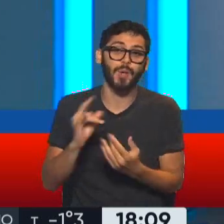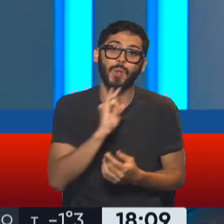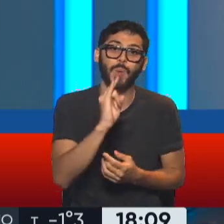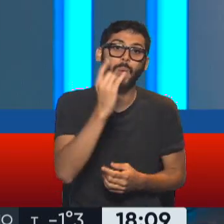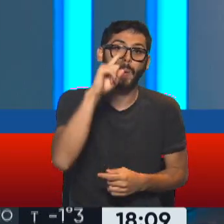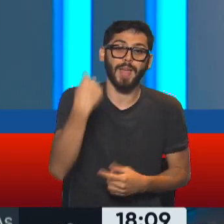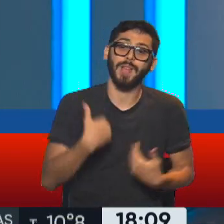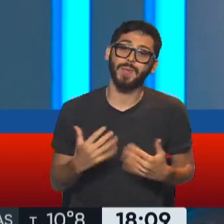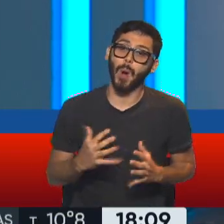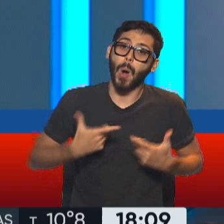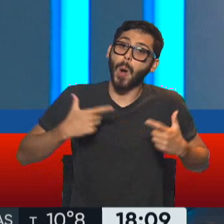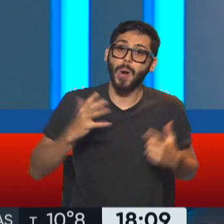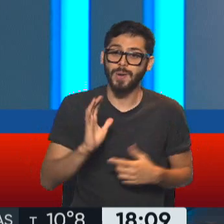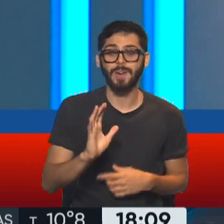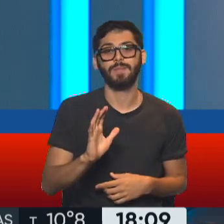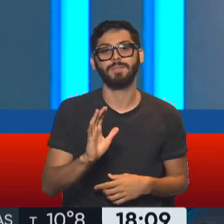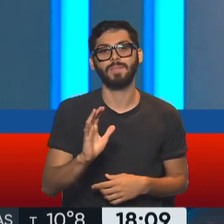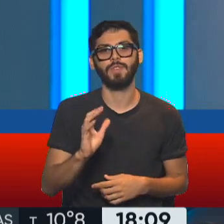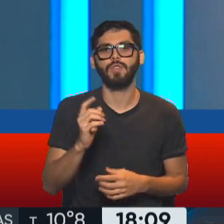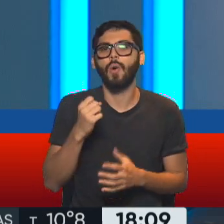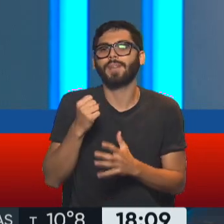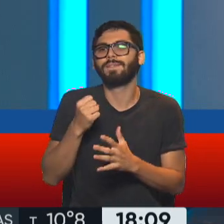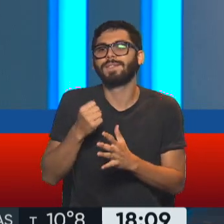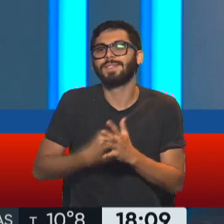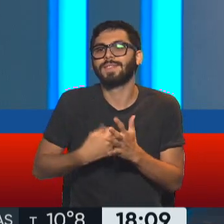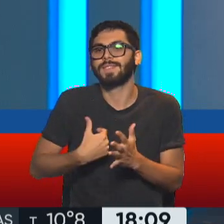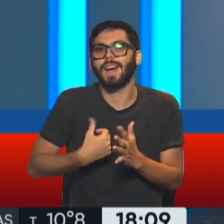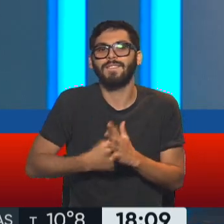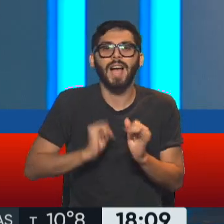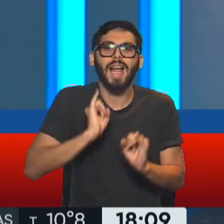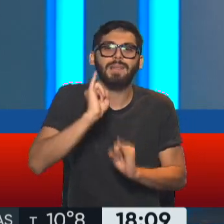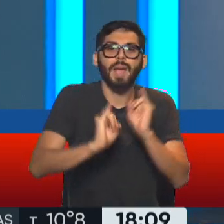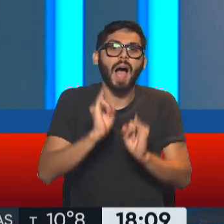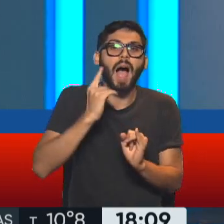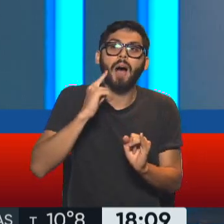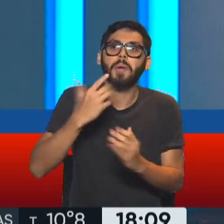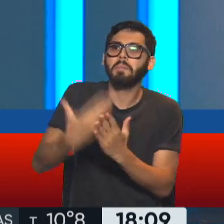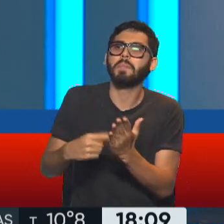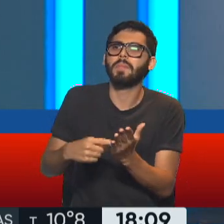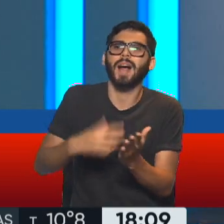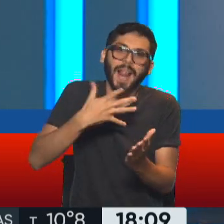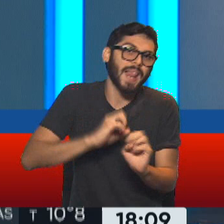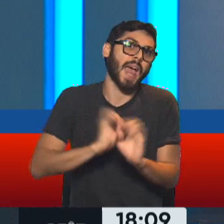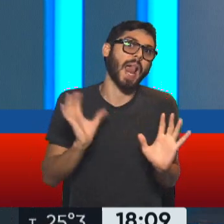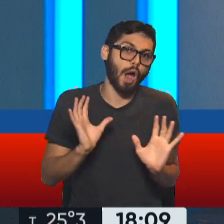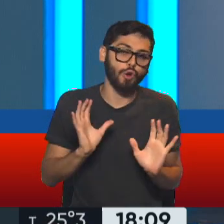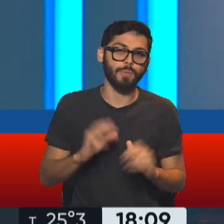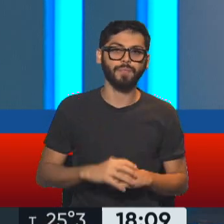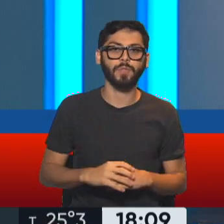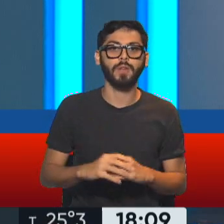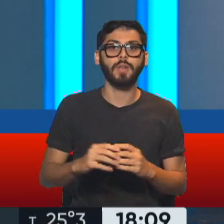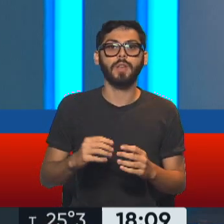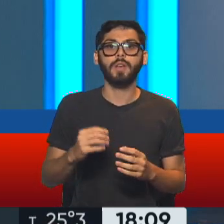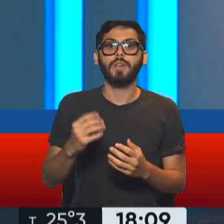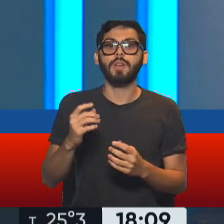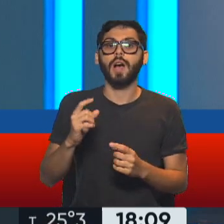gran protagonista del día. Sí, para tratar de interpretar, para ayudar a ver de ver qué podemos entender de este acuerdo. ¿Era el mejor acuerdo